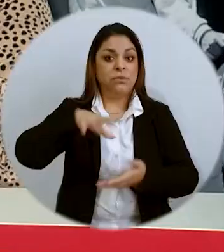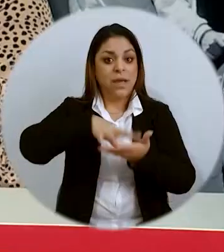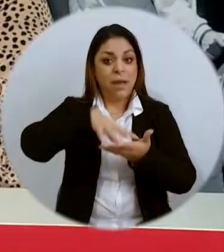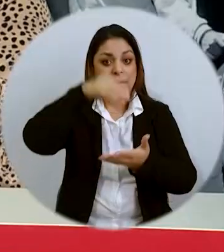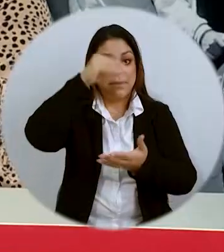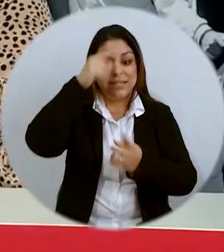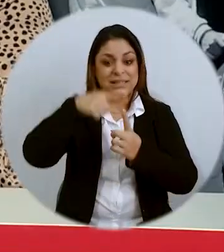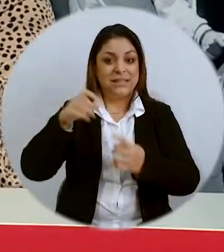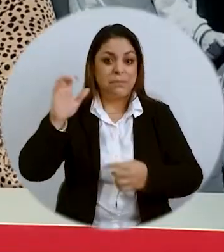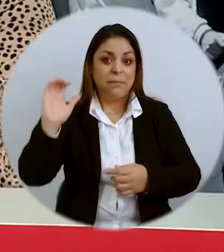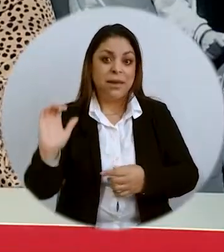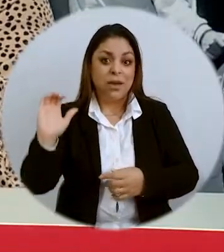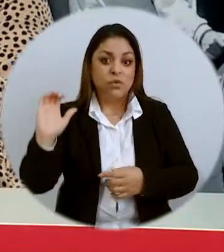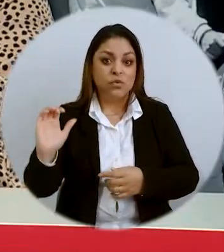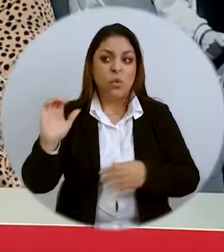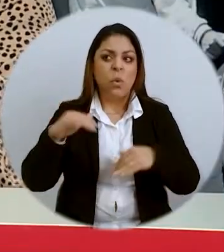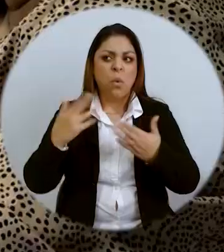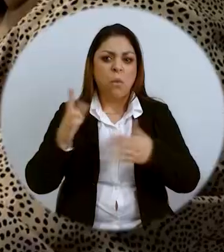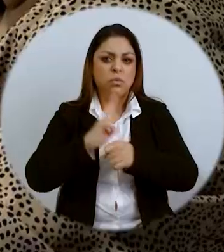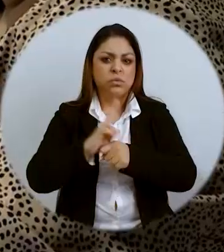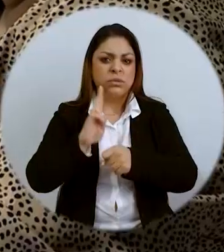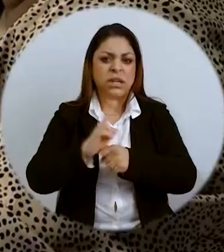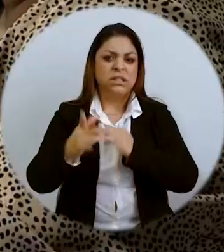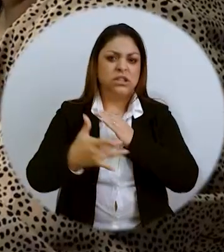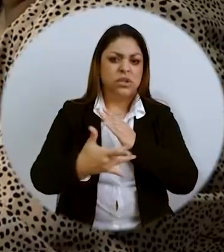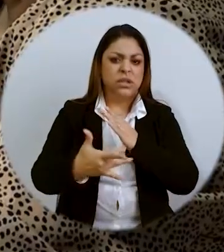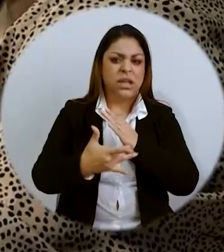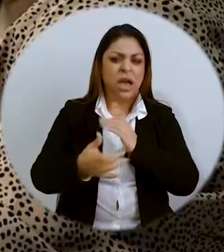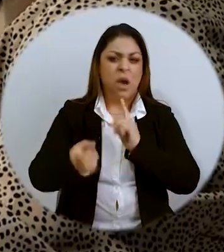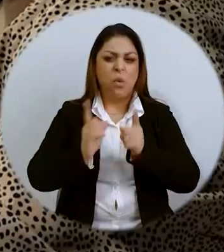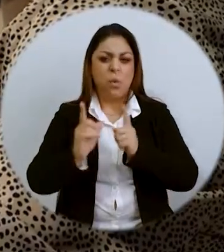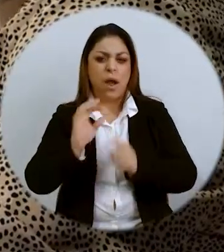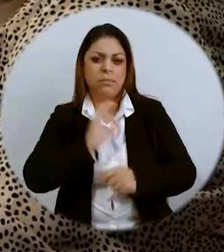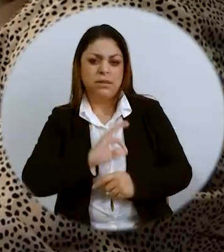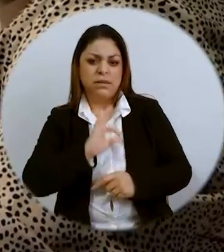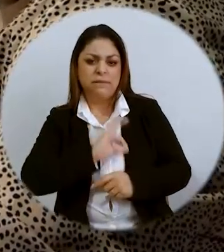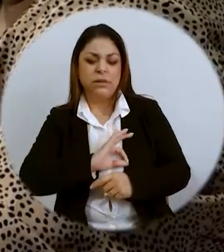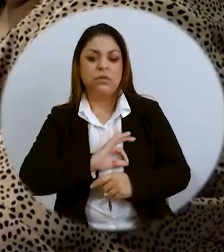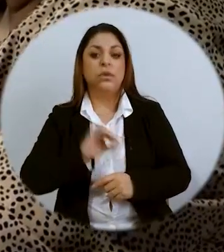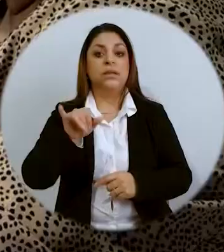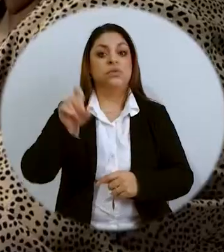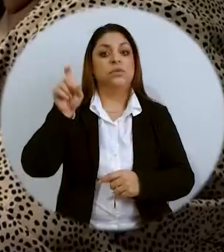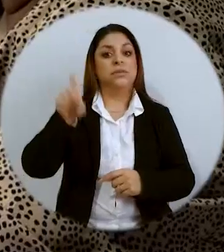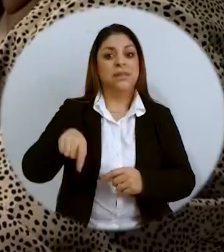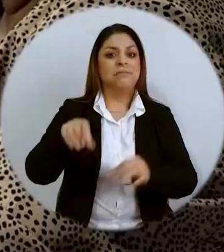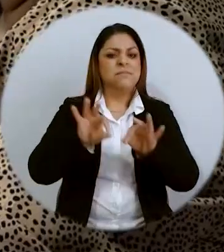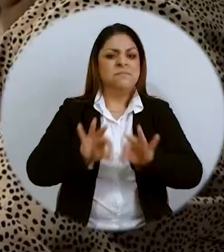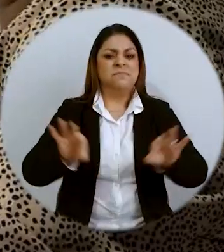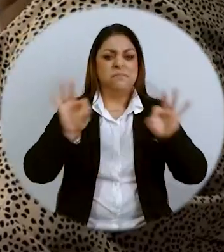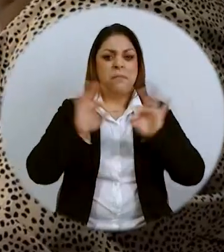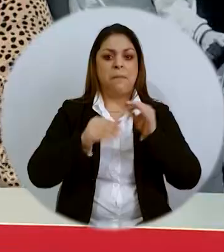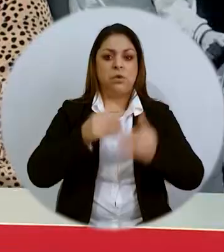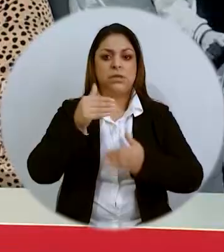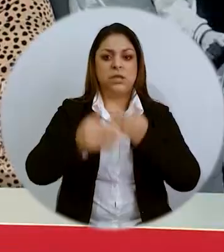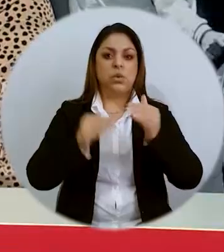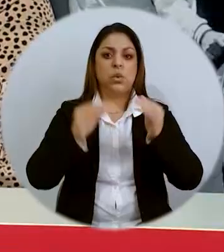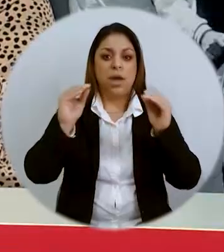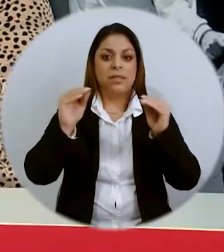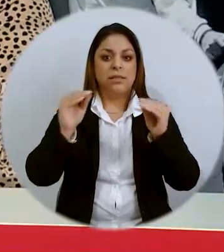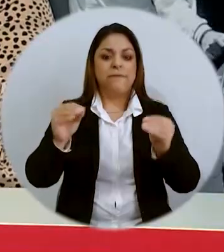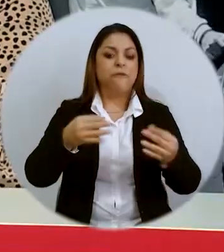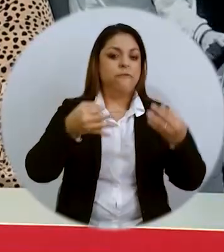desde pequeños cómo usar la tecnología, cómo la tecnología nos va a beneficiar, y esto tiene que ser transversal en el proceso educativo formal y no